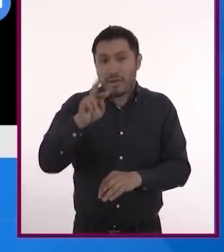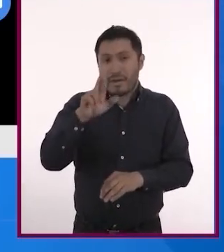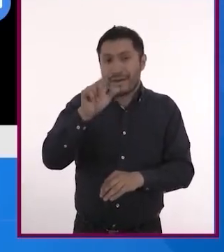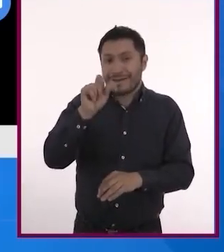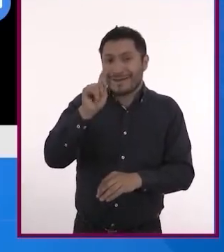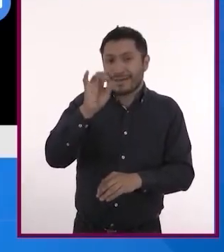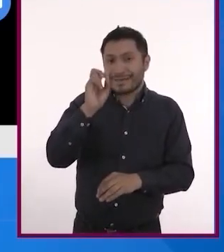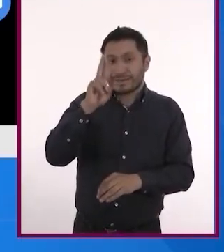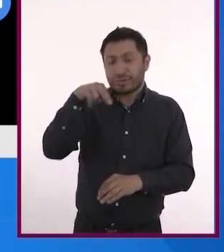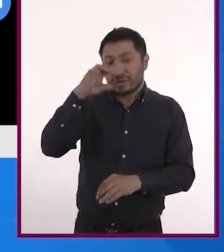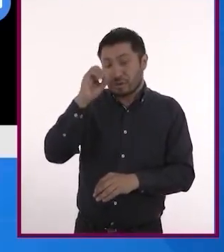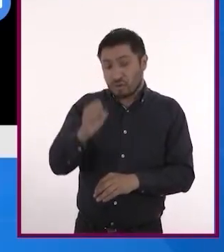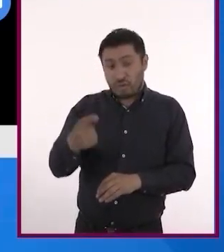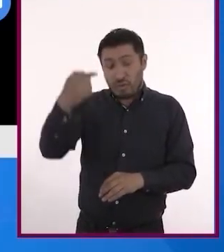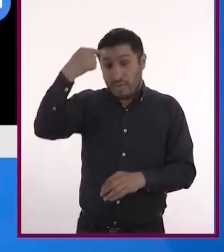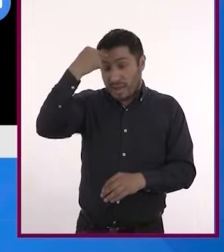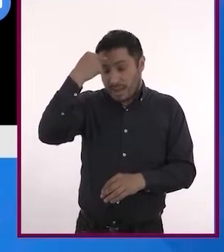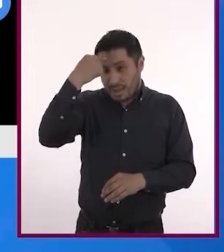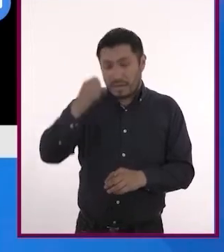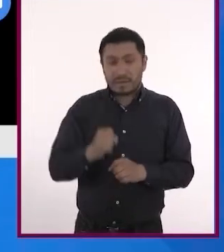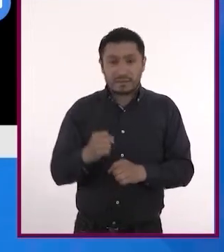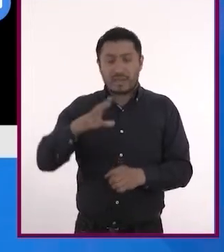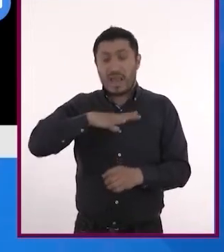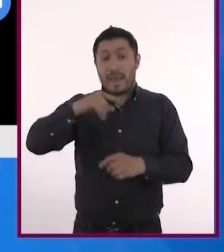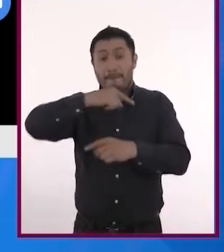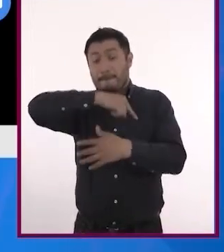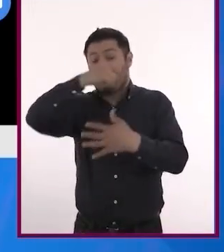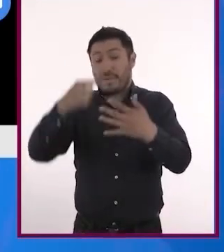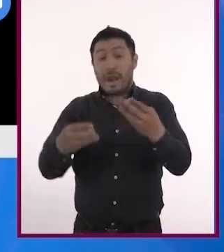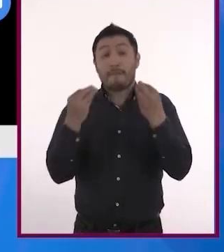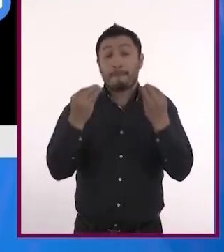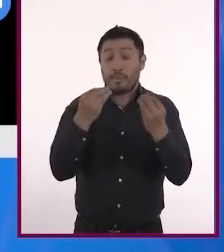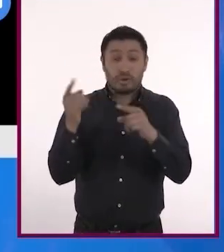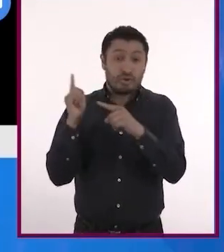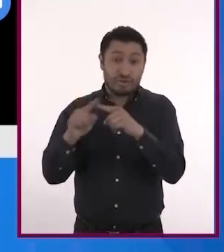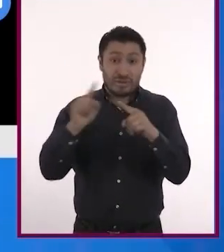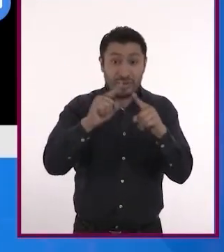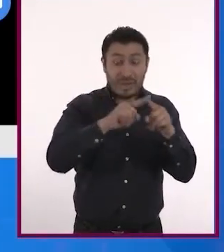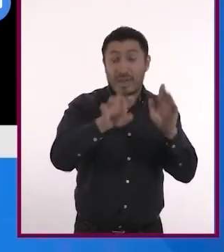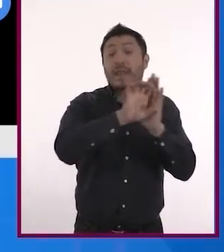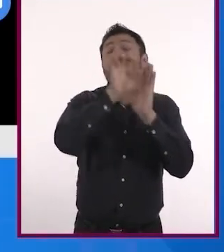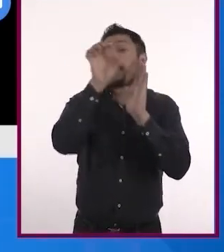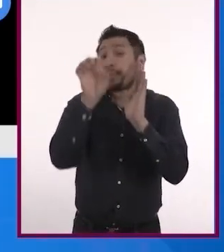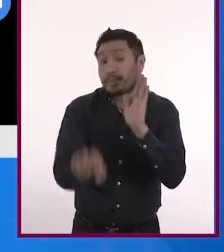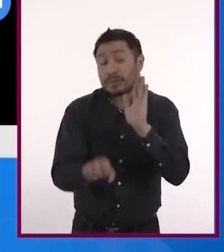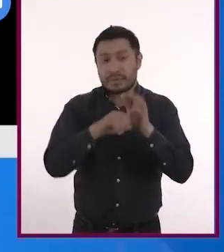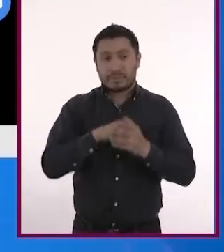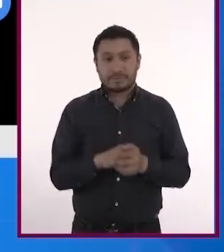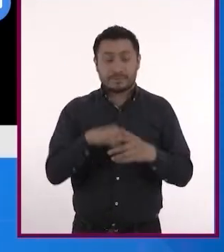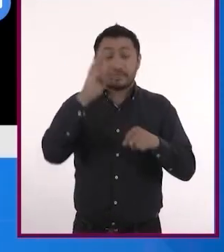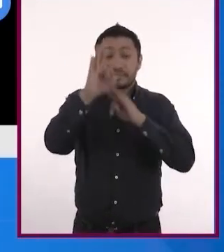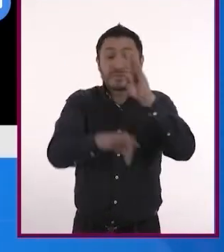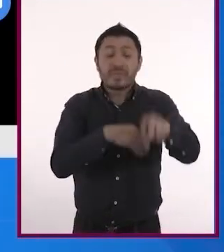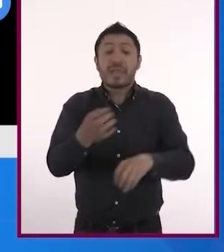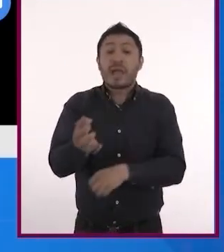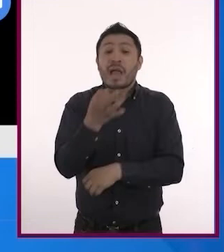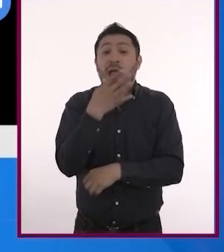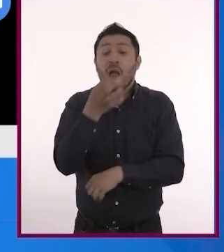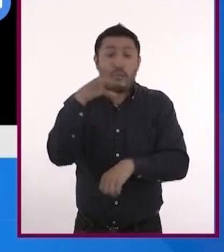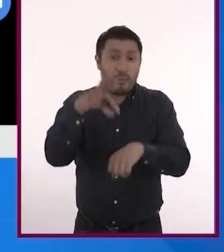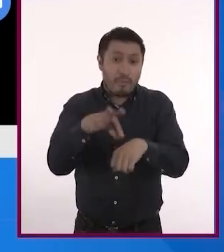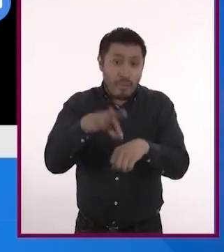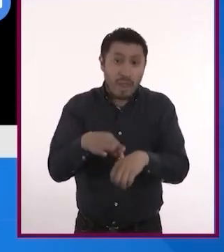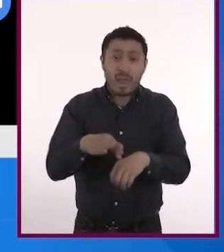condiciones de sufrimiento mental. Hay muchos y de diversos tipos. Hay, por ejemplo, tratamiento médico,